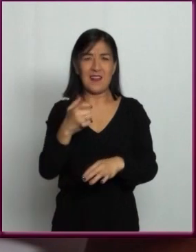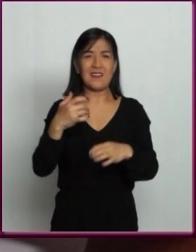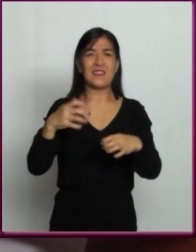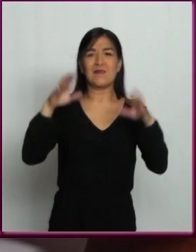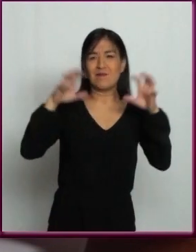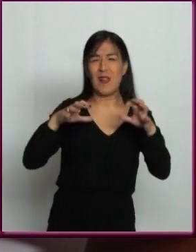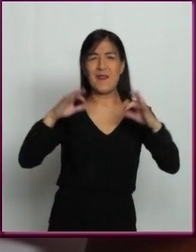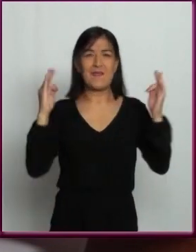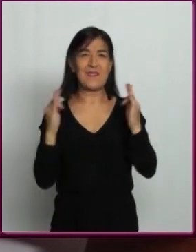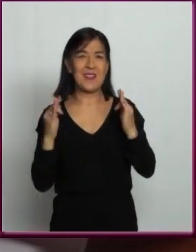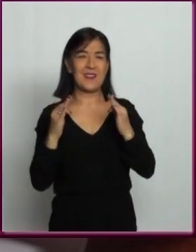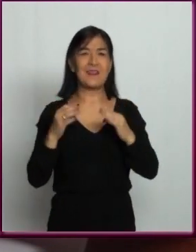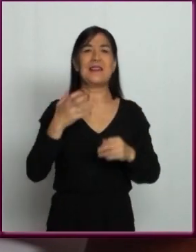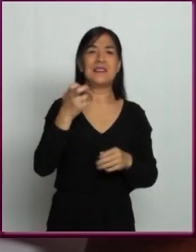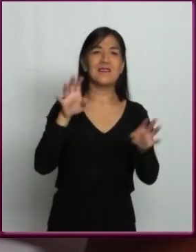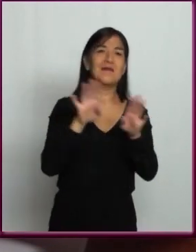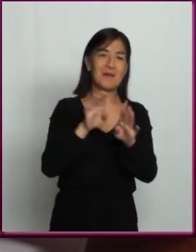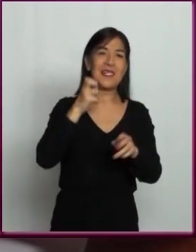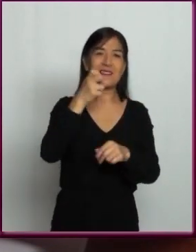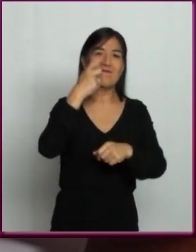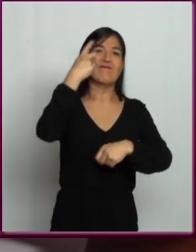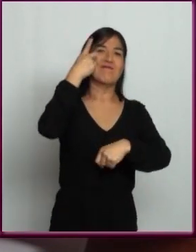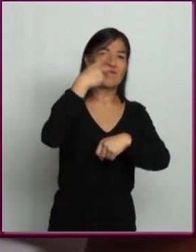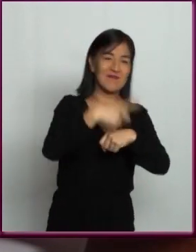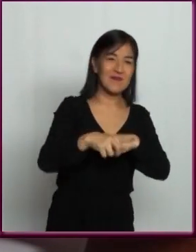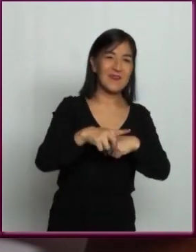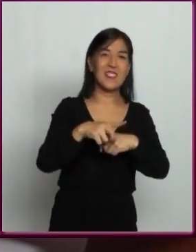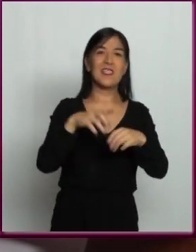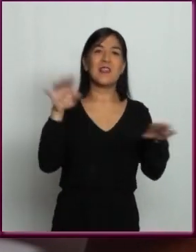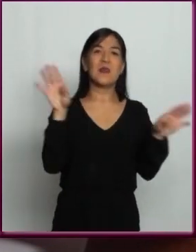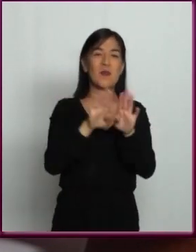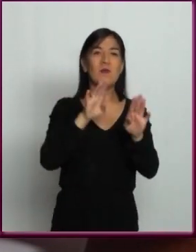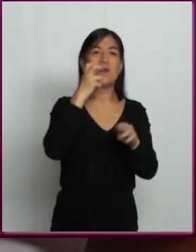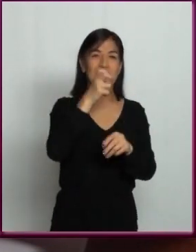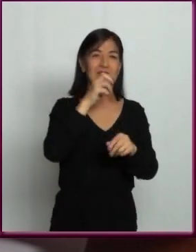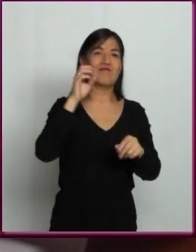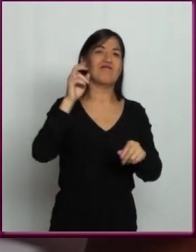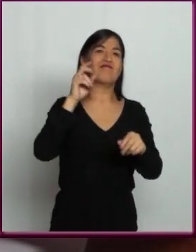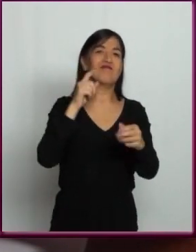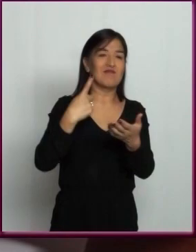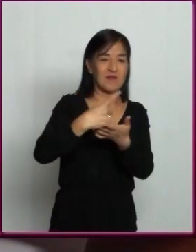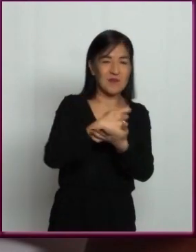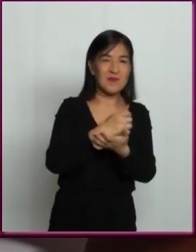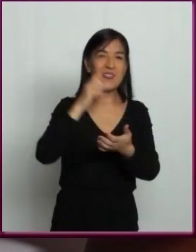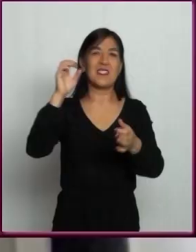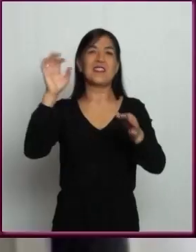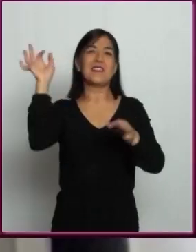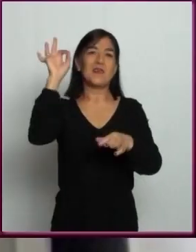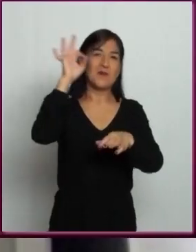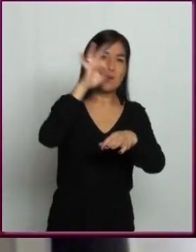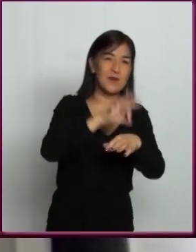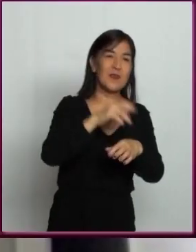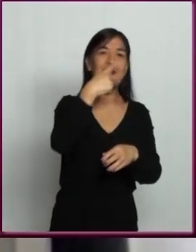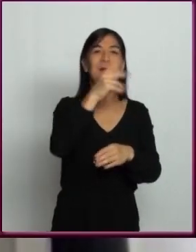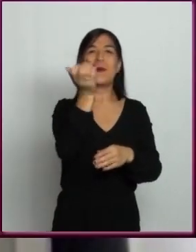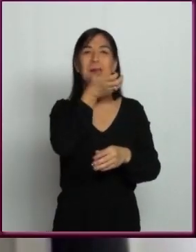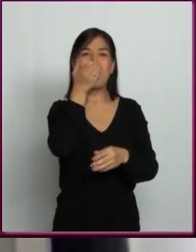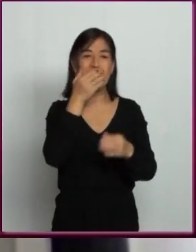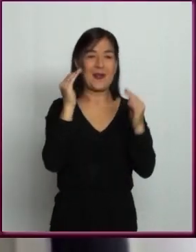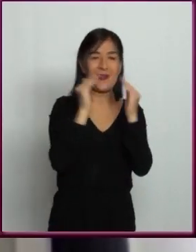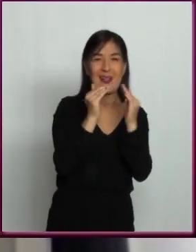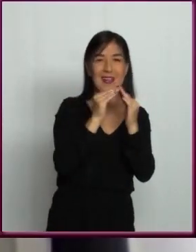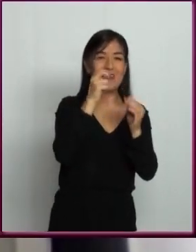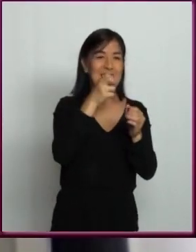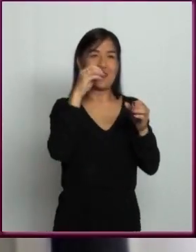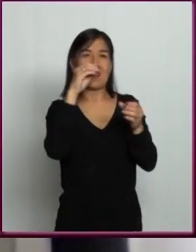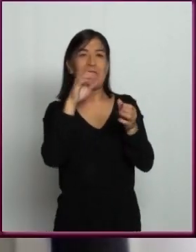todo afectan a especies de insectos que son como muy específicos en sus nichos, en sus requerimientos